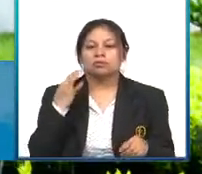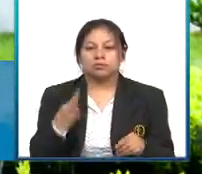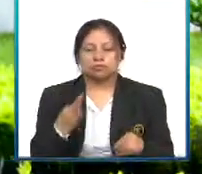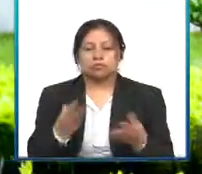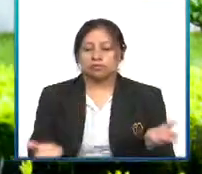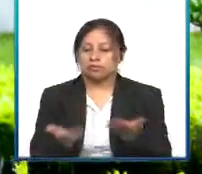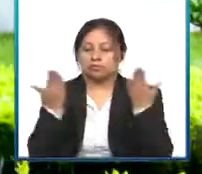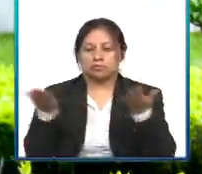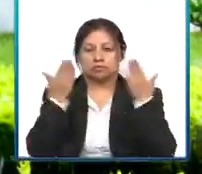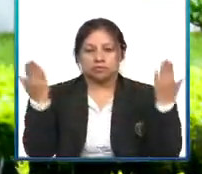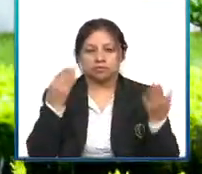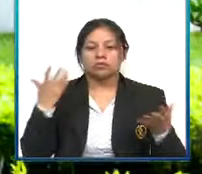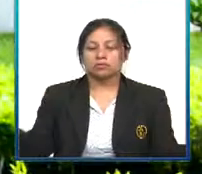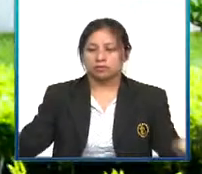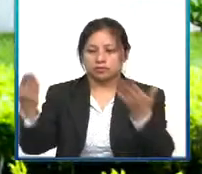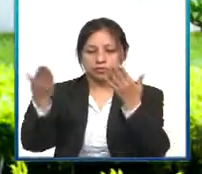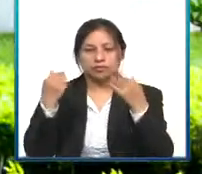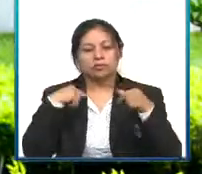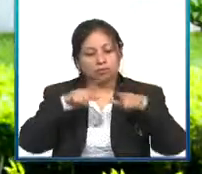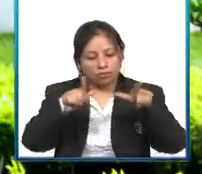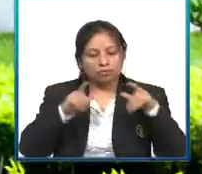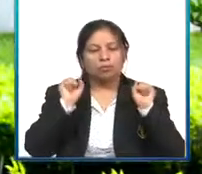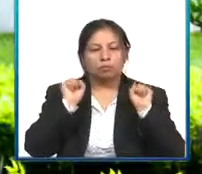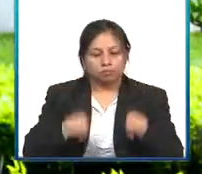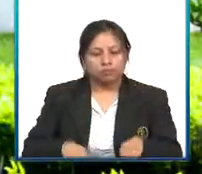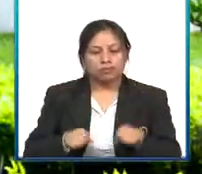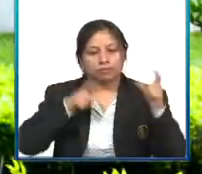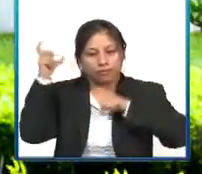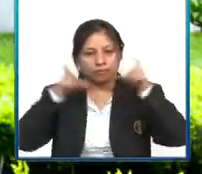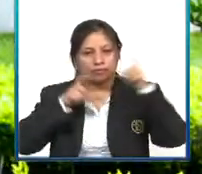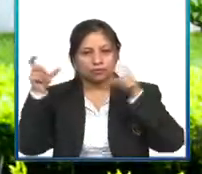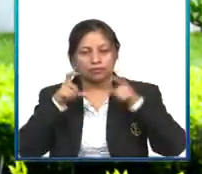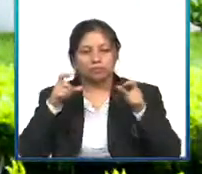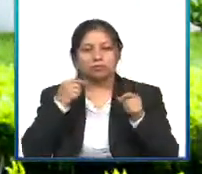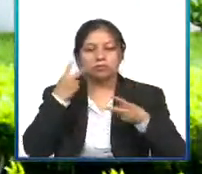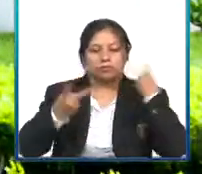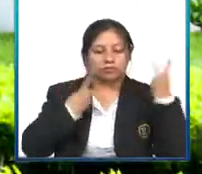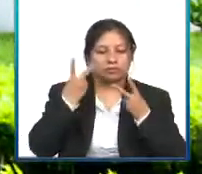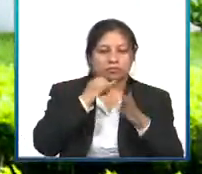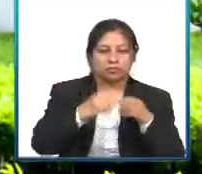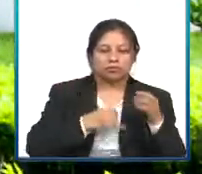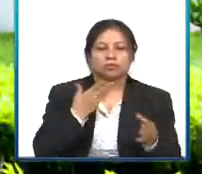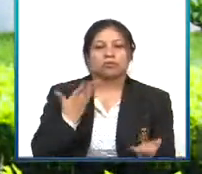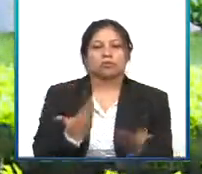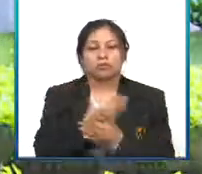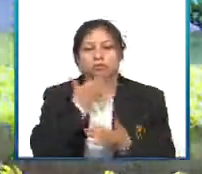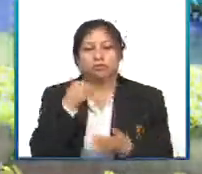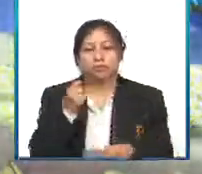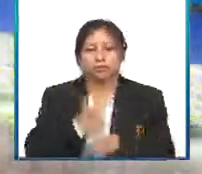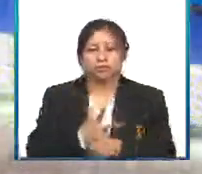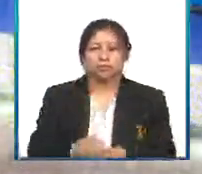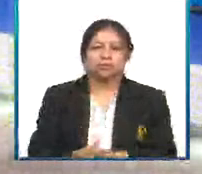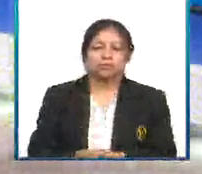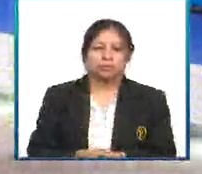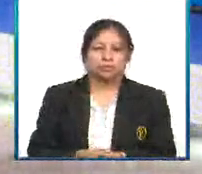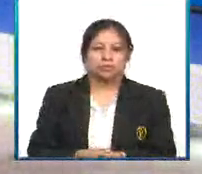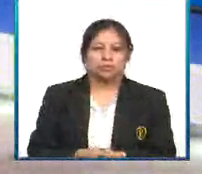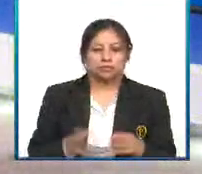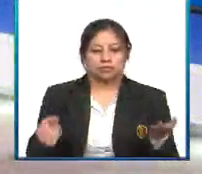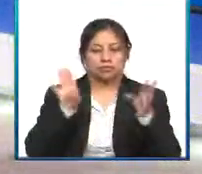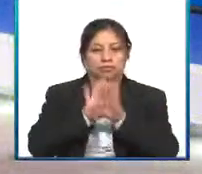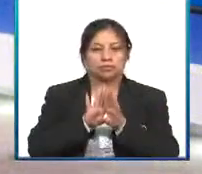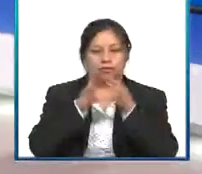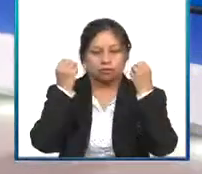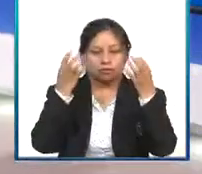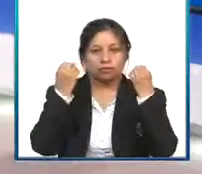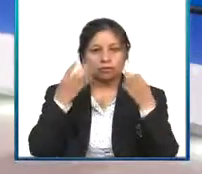se reactive a través de incentivos que se logren por estas gestiones para que el turismo internacional mejore en Guatemala. En el cierre de